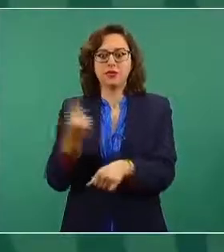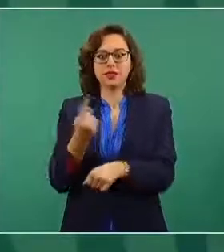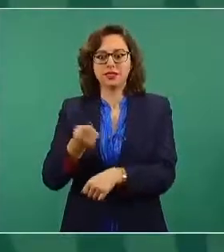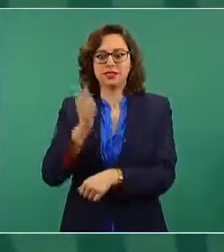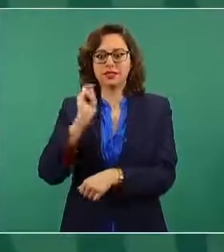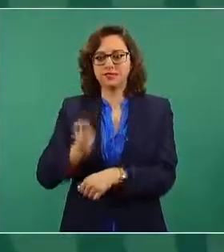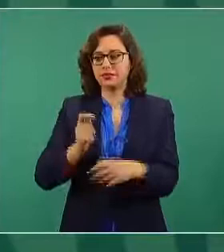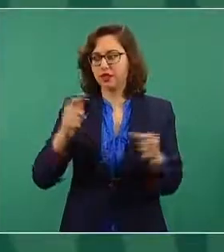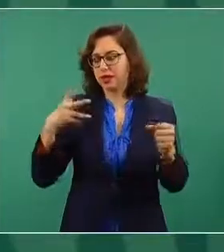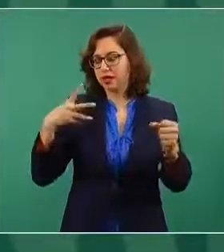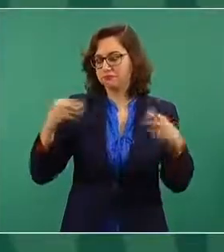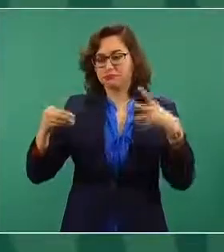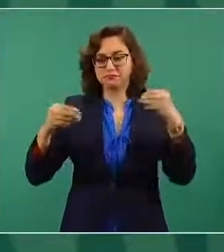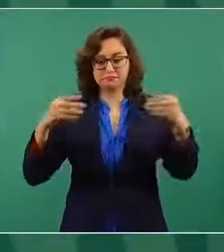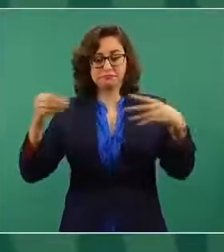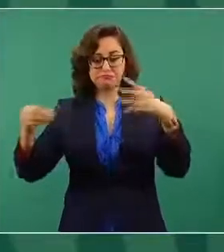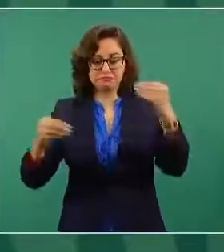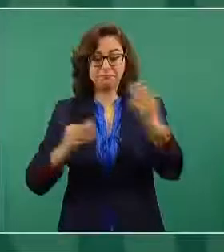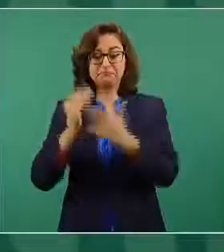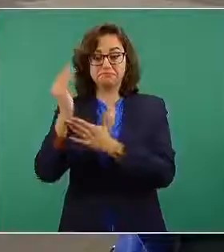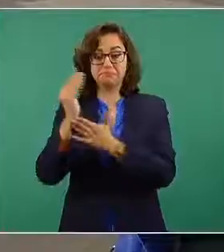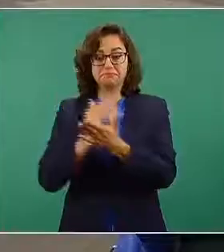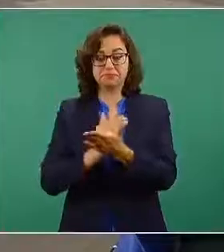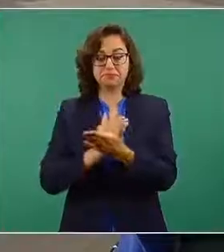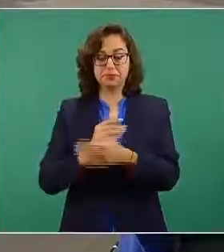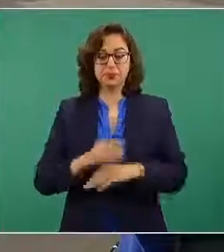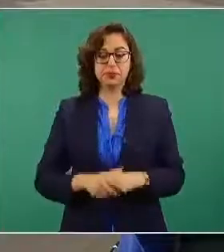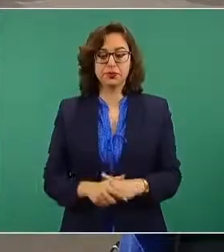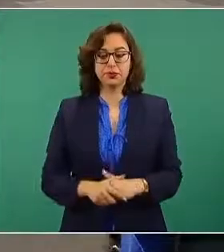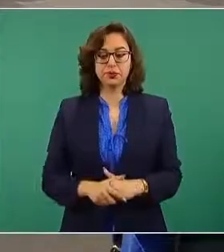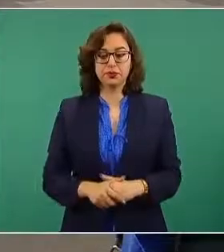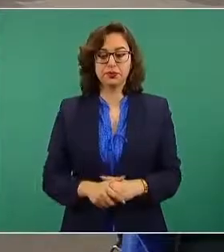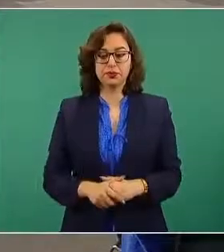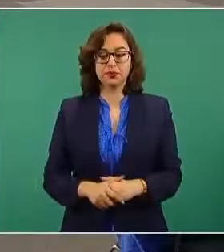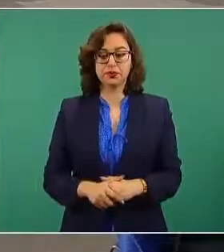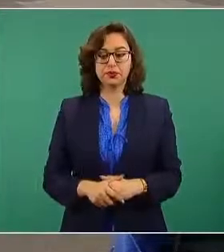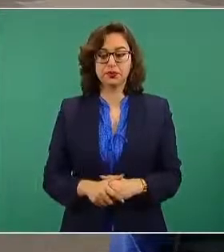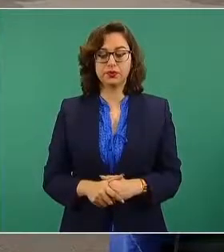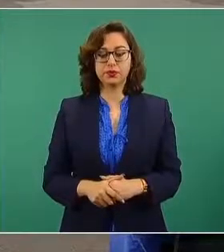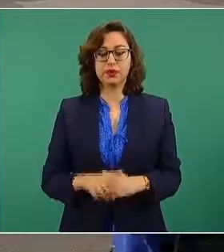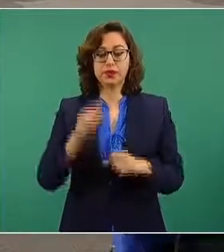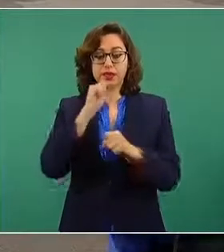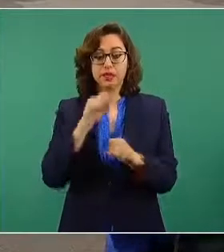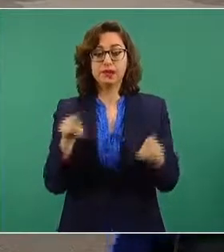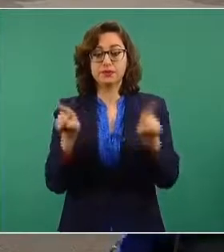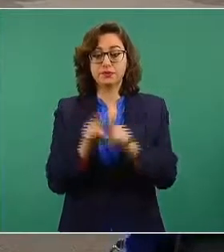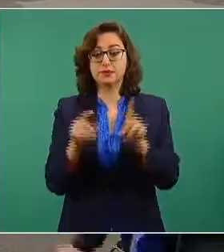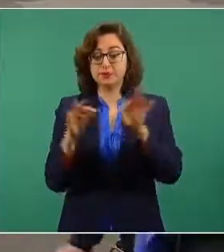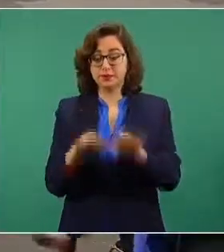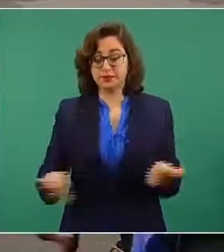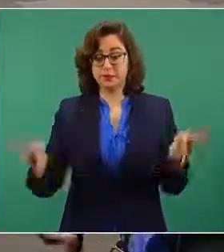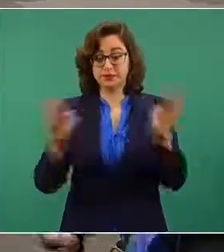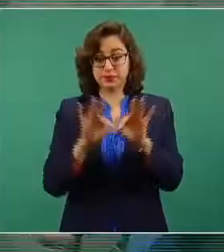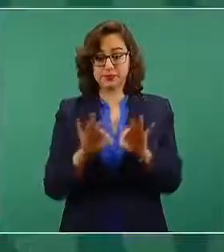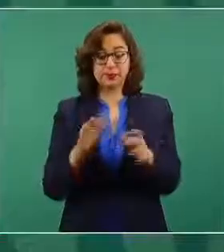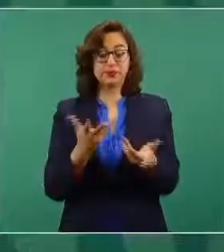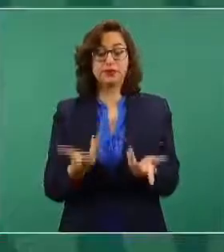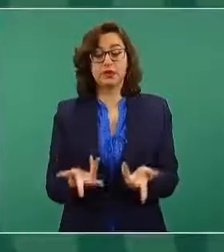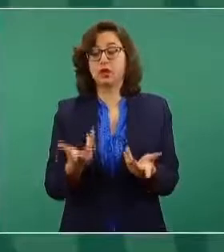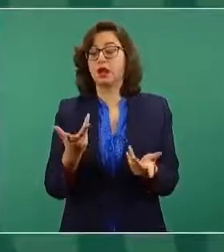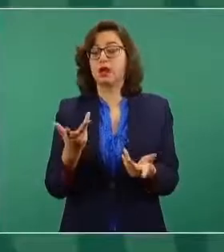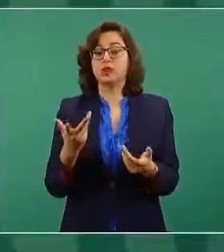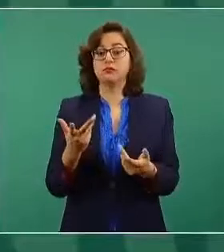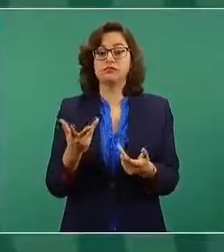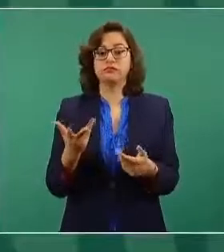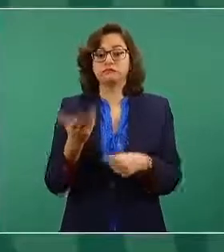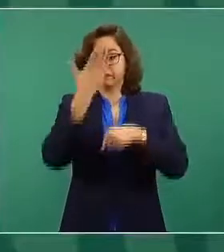reducción importante a lo largo de la epidemia. Y desde luego es importante ver que la mayoría de las personas, y